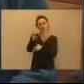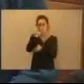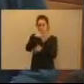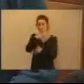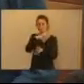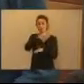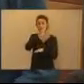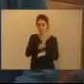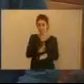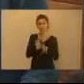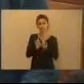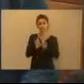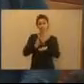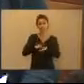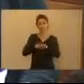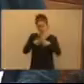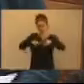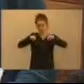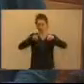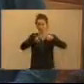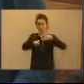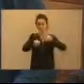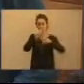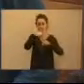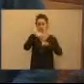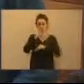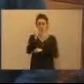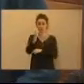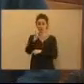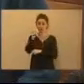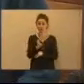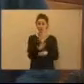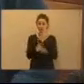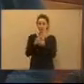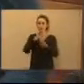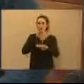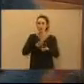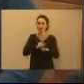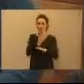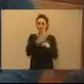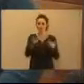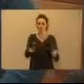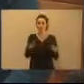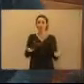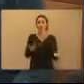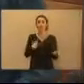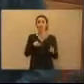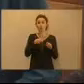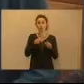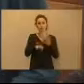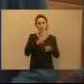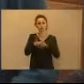estar empezando a alimentarse de las hojas de manzanos asturianos. ¿Y por qué traemos este estudio a la Cámara? Porque estas especies son insectos